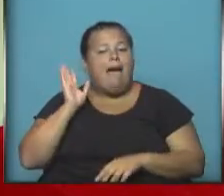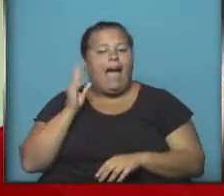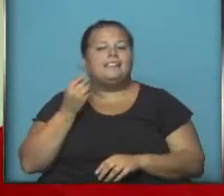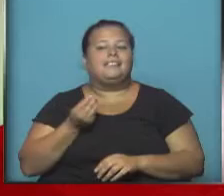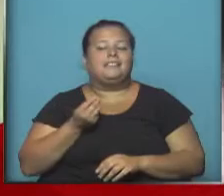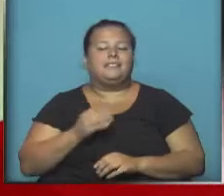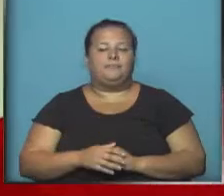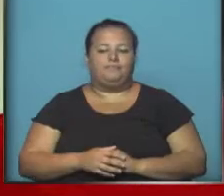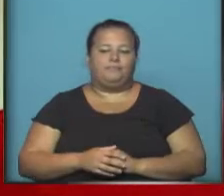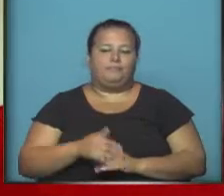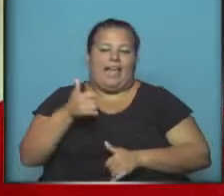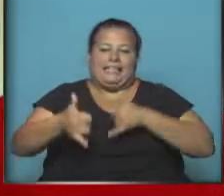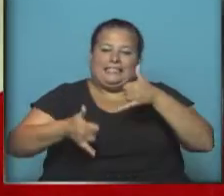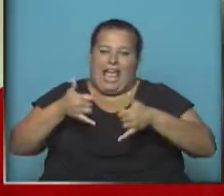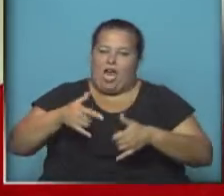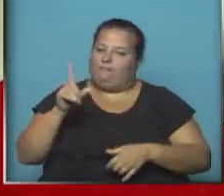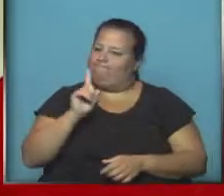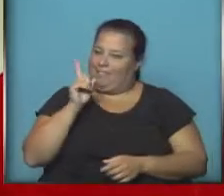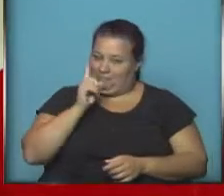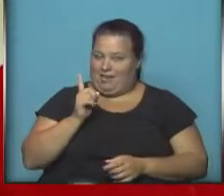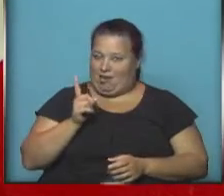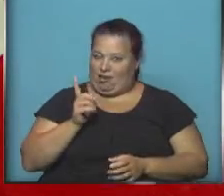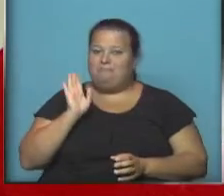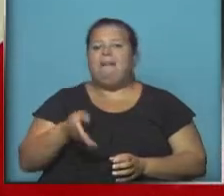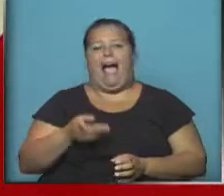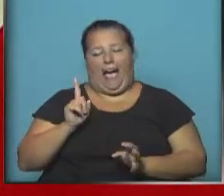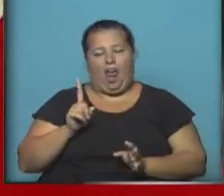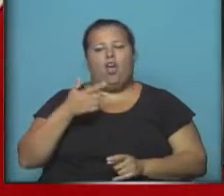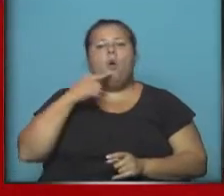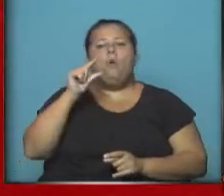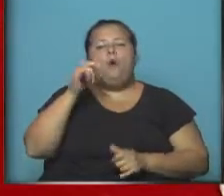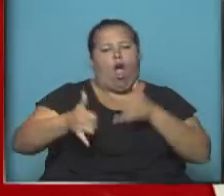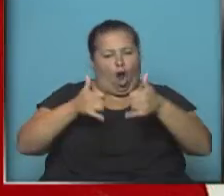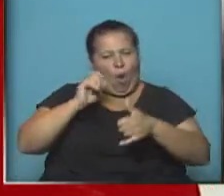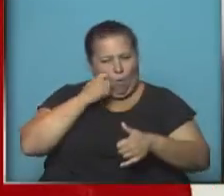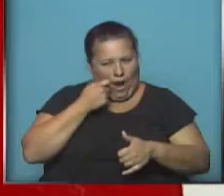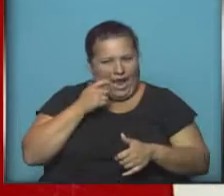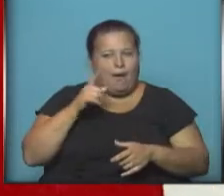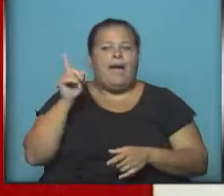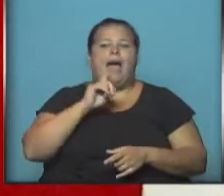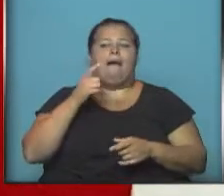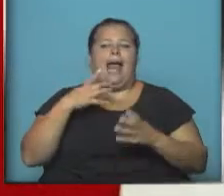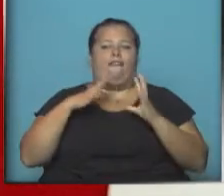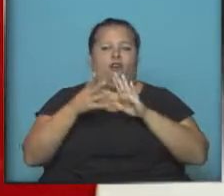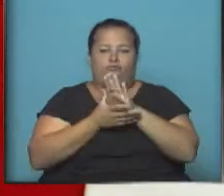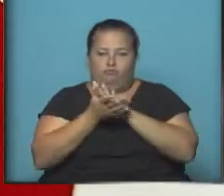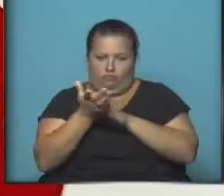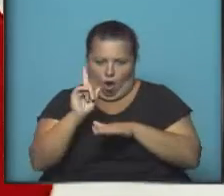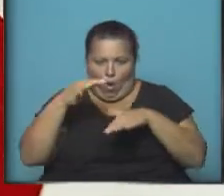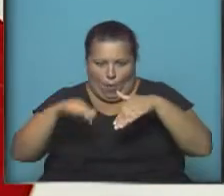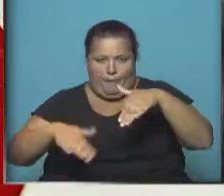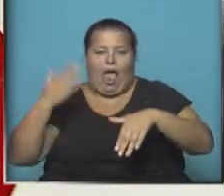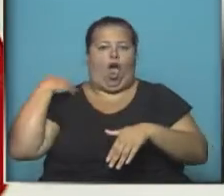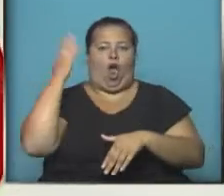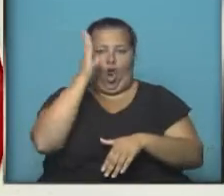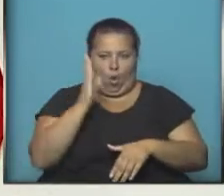usar tacos muy altos no es bueno para... Un poco de taco es bueno para todo. No solo para la forma del pie, sino también para la